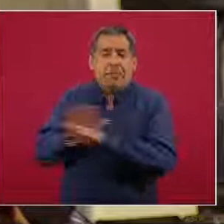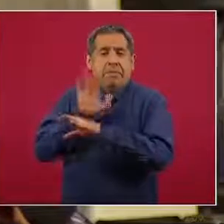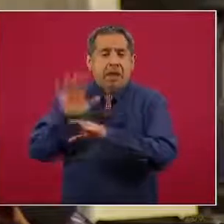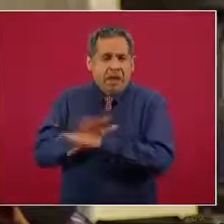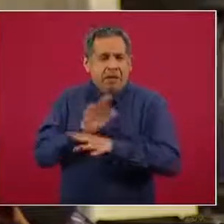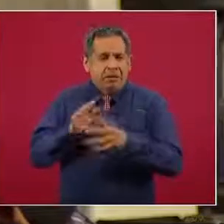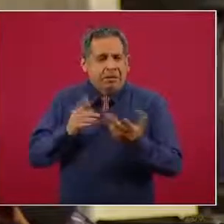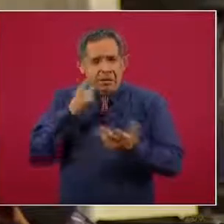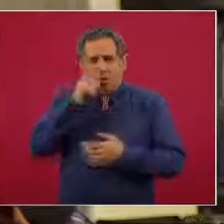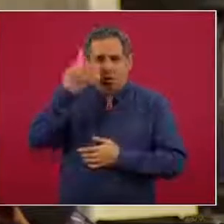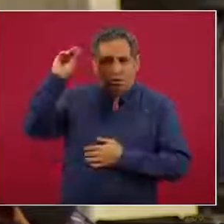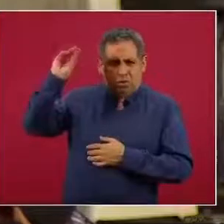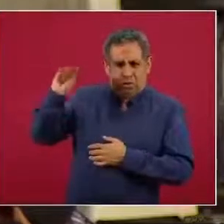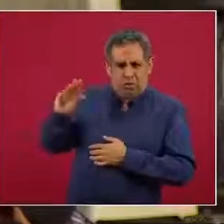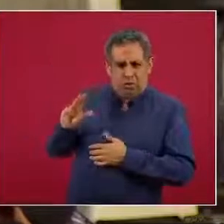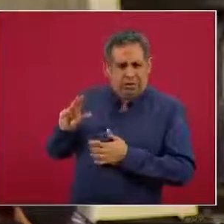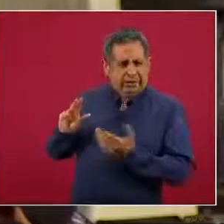de